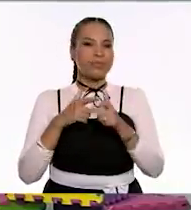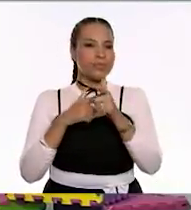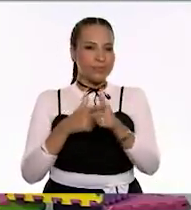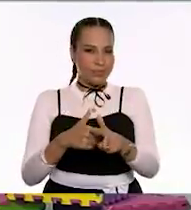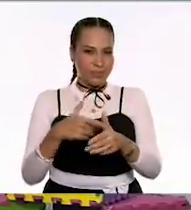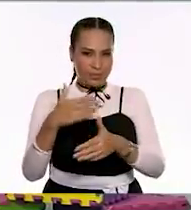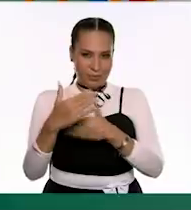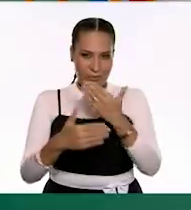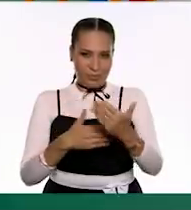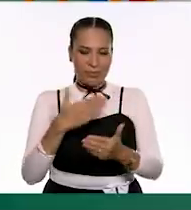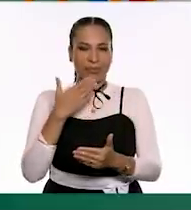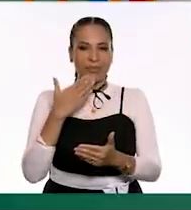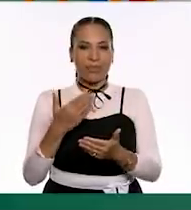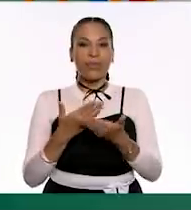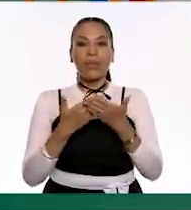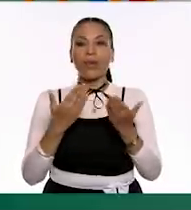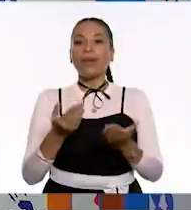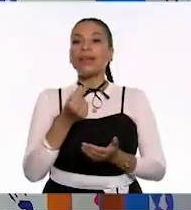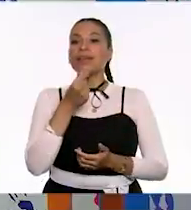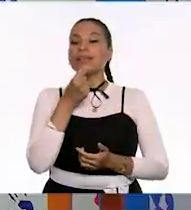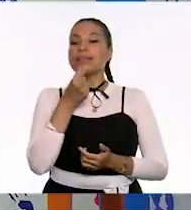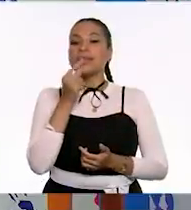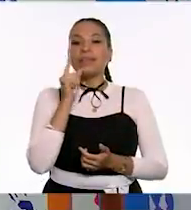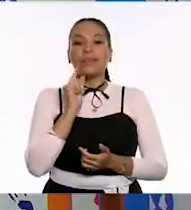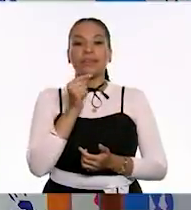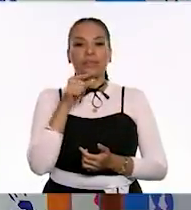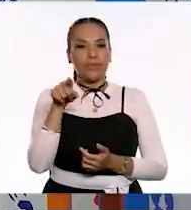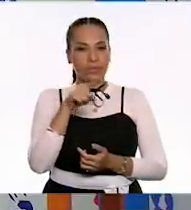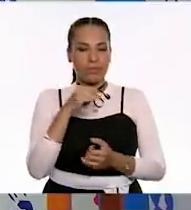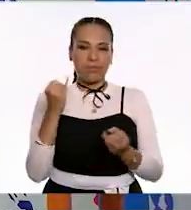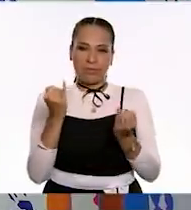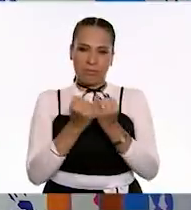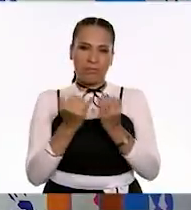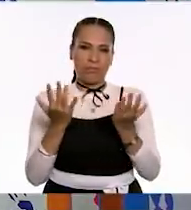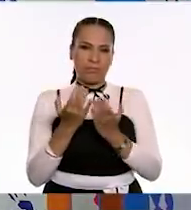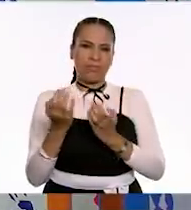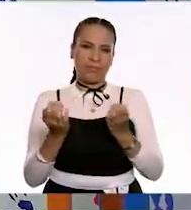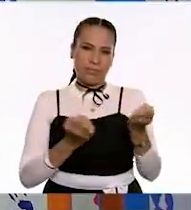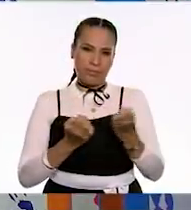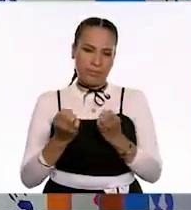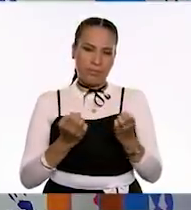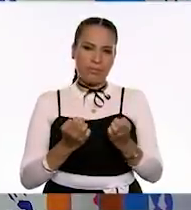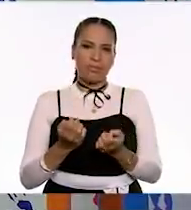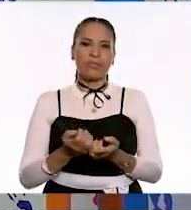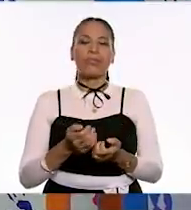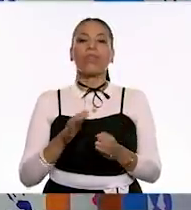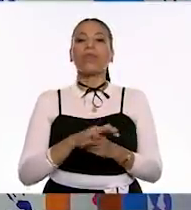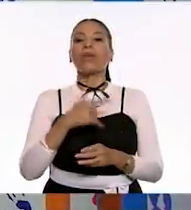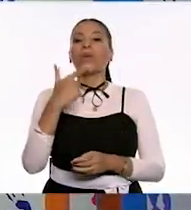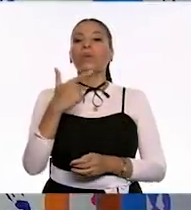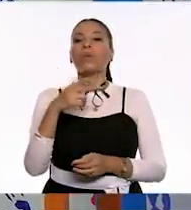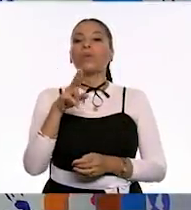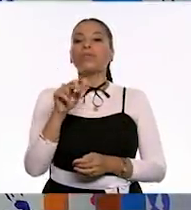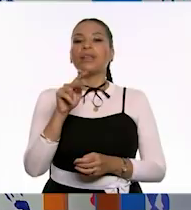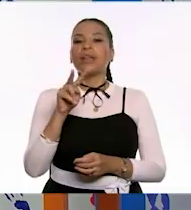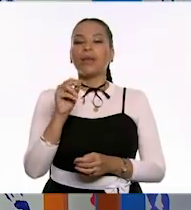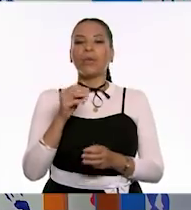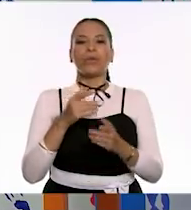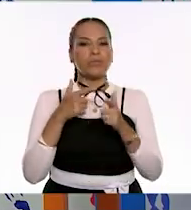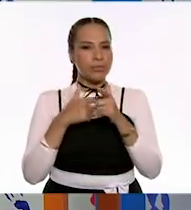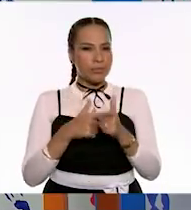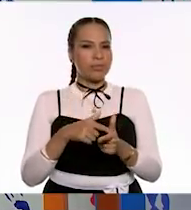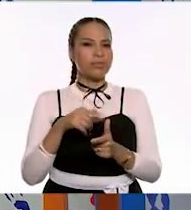continúa. Perfecto, muy bien, niñas y niños, ya veo que ustedes también hicieron el ejercicio. Entonces sí, Gustavo, vamos a seguir con la